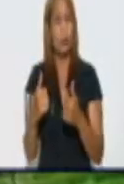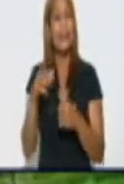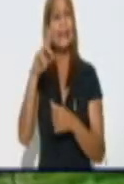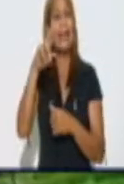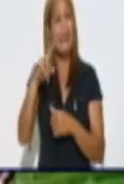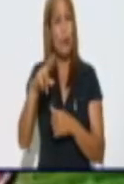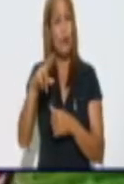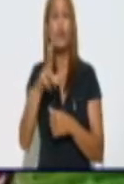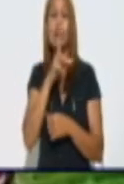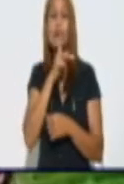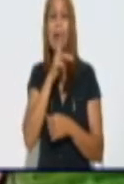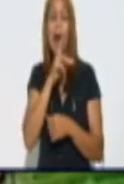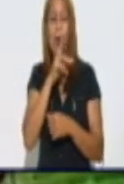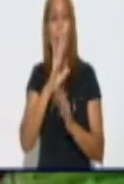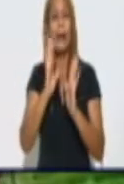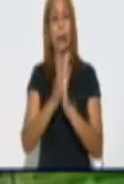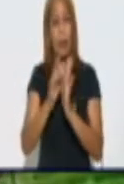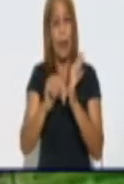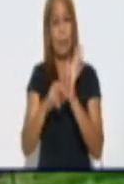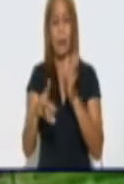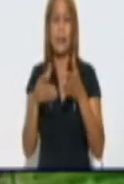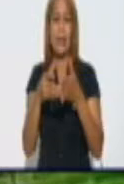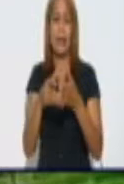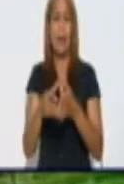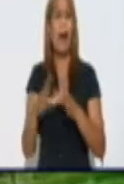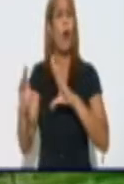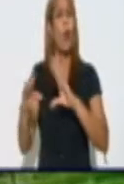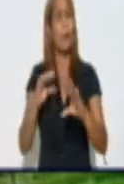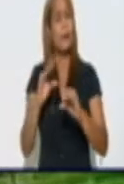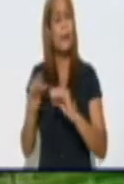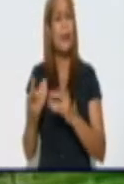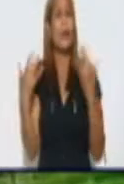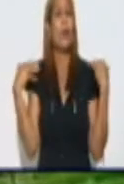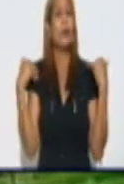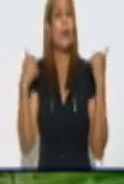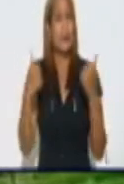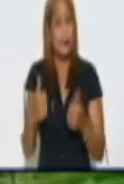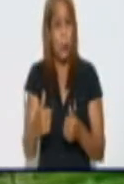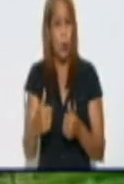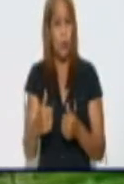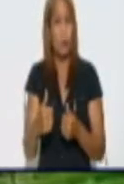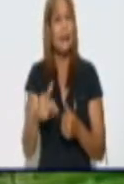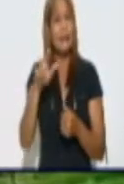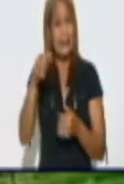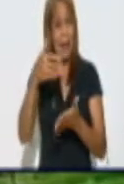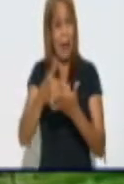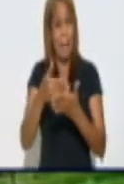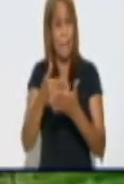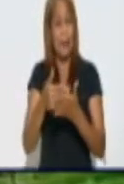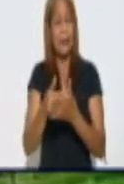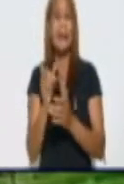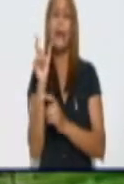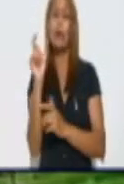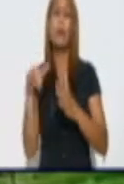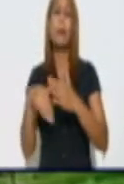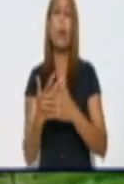Granma. Vamos a iniciar nuestro diálogo con Millán, director adjunto de la entidad. En los últimos días,